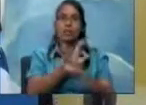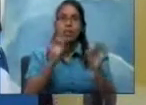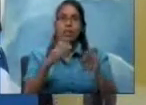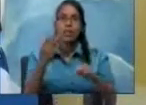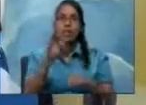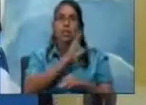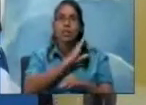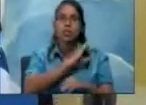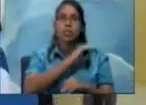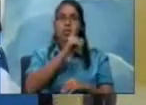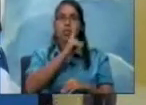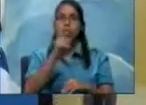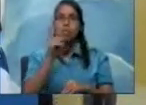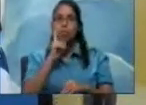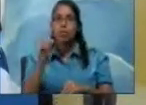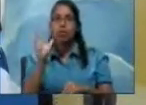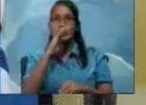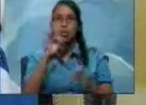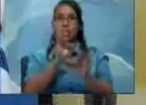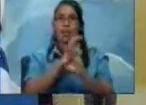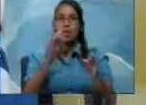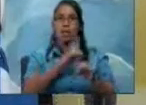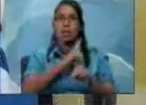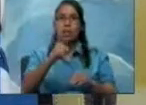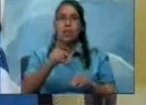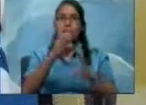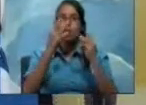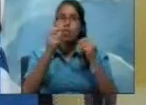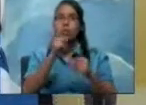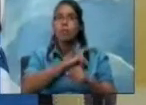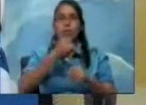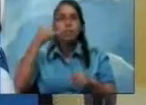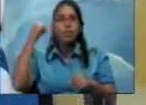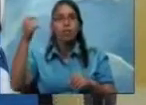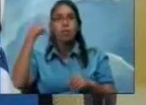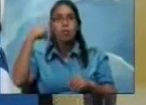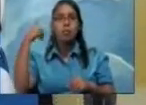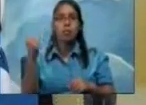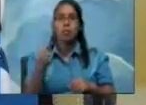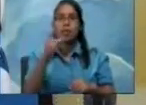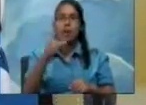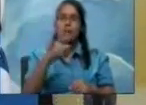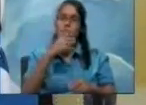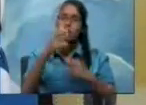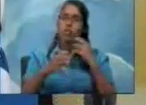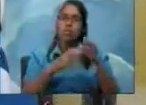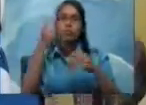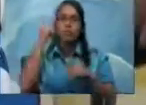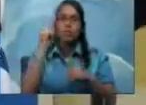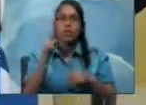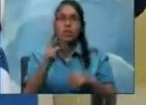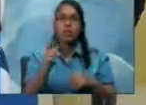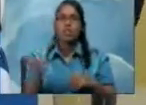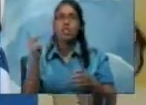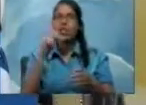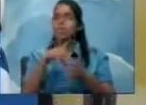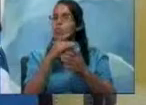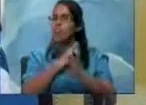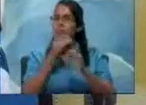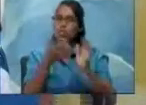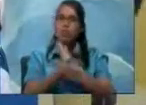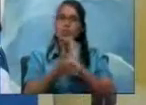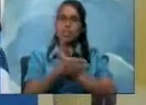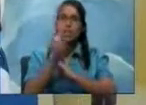tome el nombre no hay nadie que tome el número telefónico para para preocuparse por él qué fuera sucedido si los